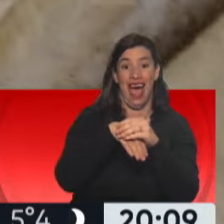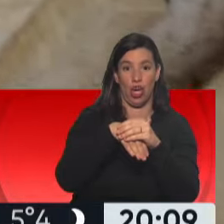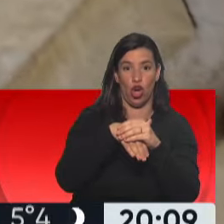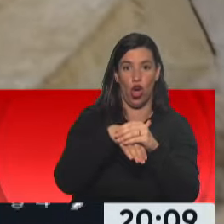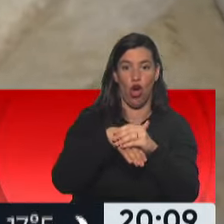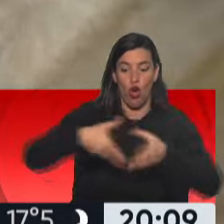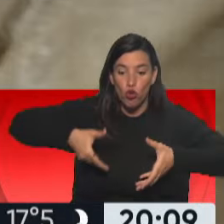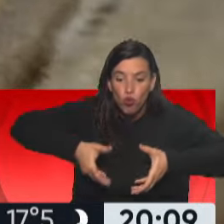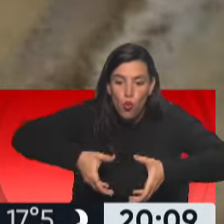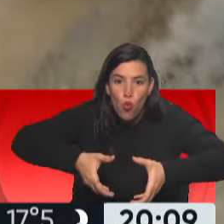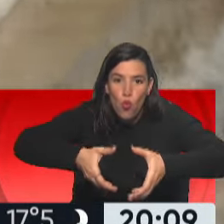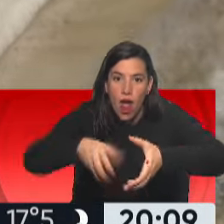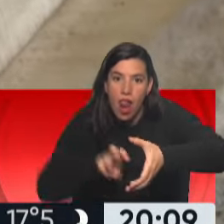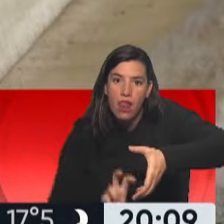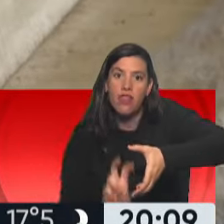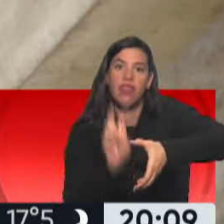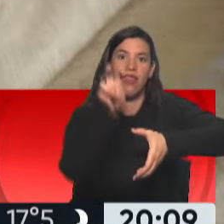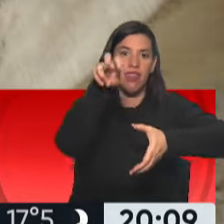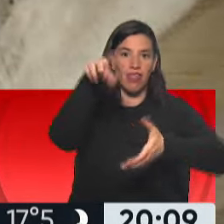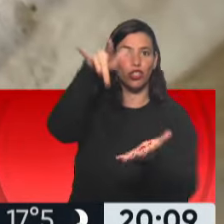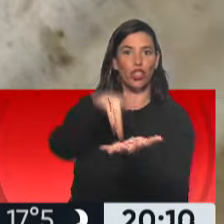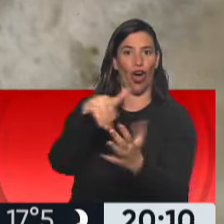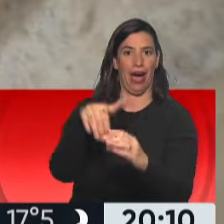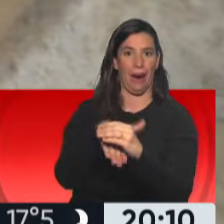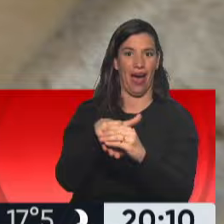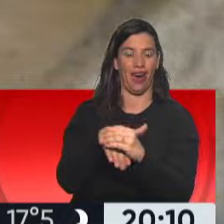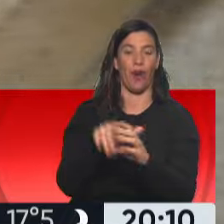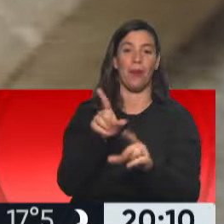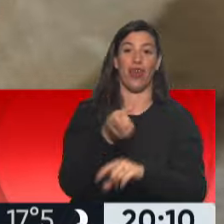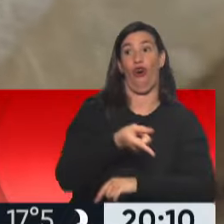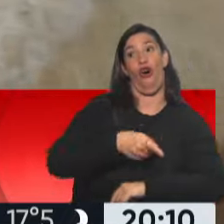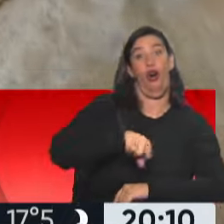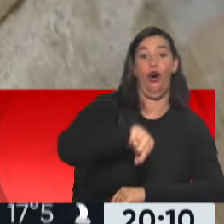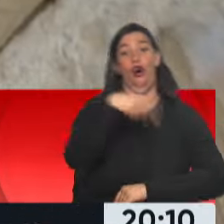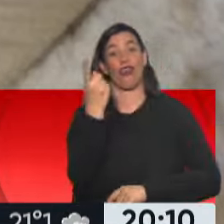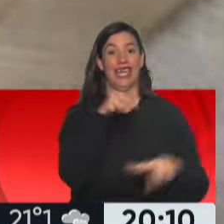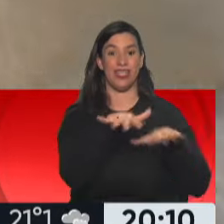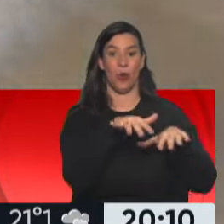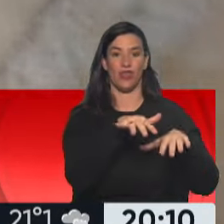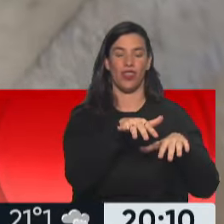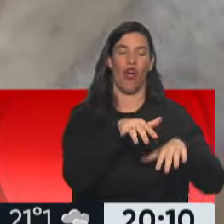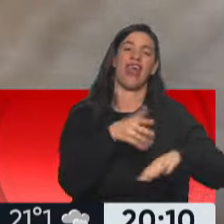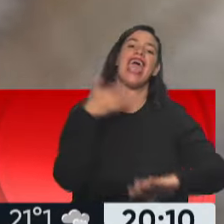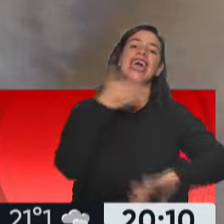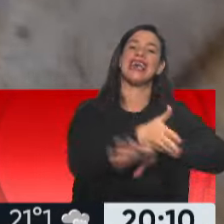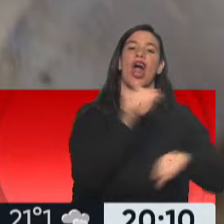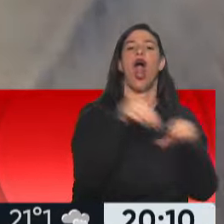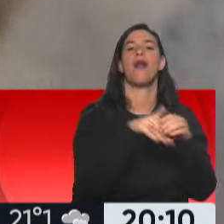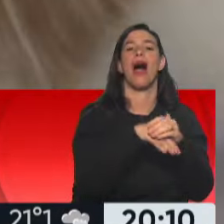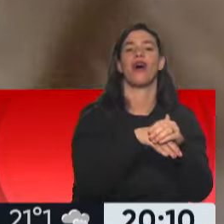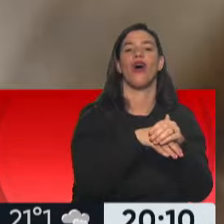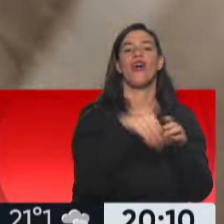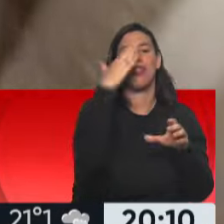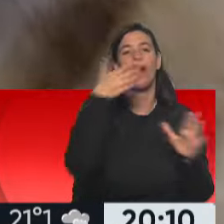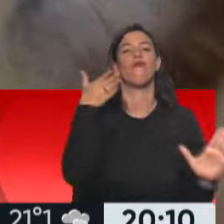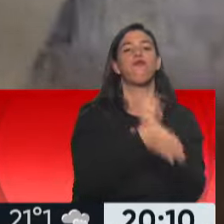del siglo, ¿verdad? El que salió bien, entre comillas, sí, sí, el que salió bien, ingresaron directamente al banco y escaparon por un túnel.